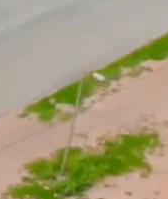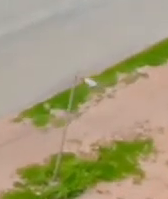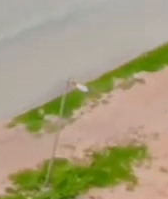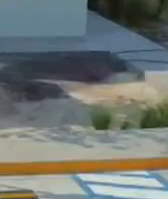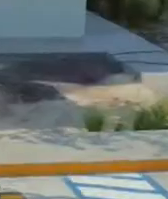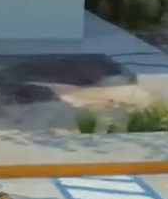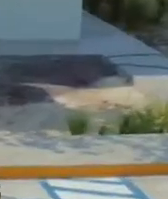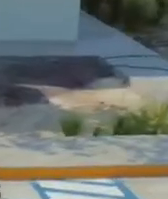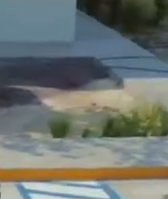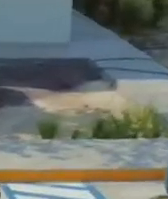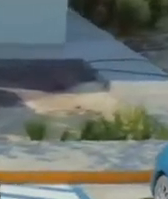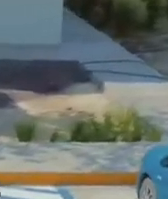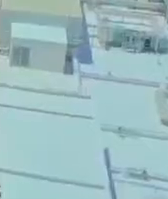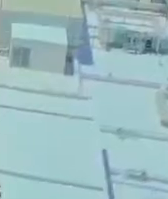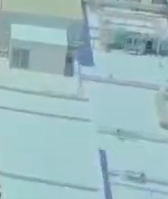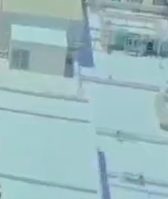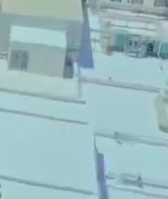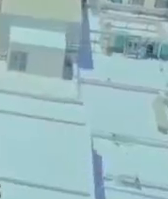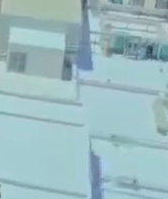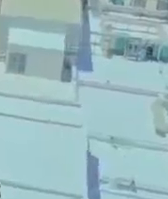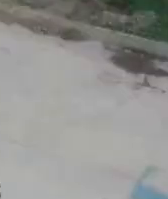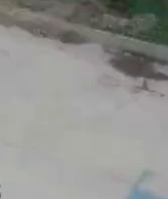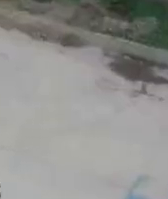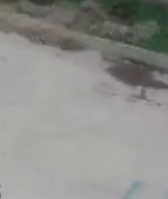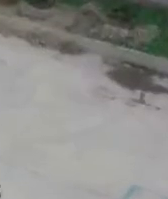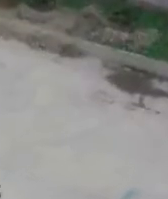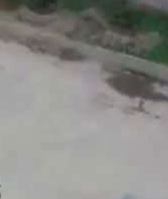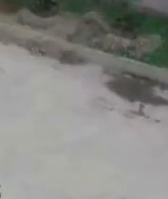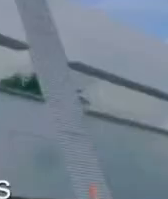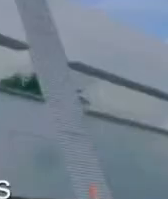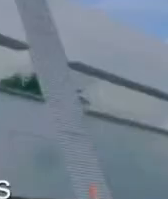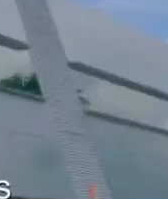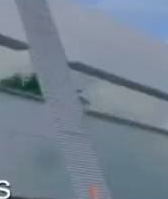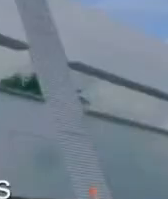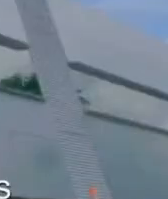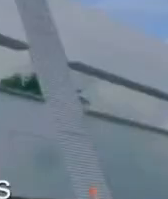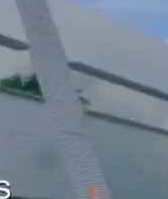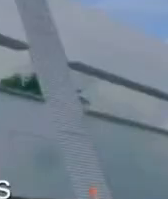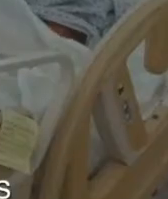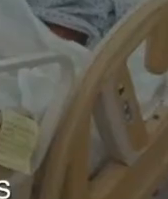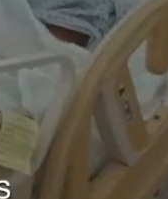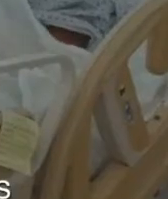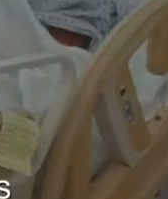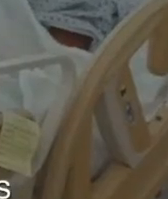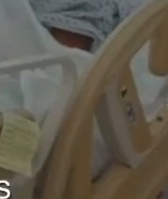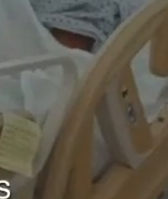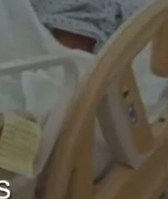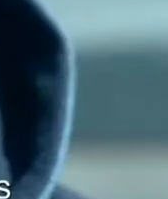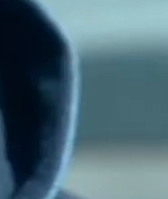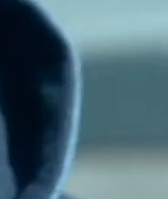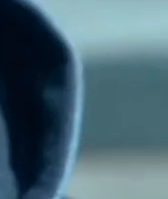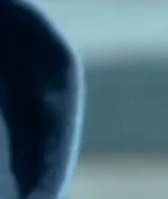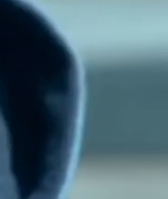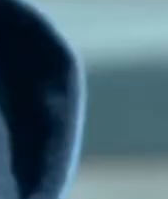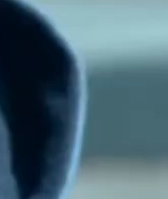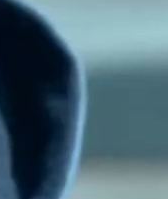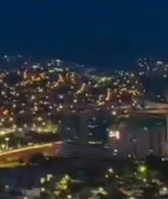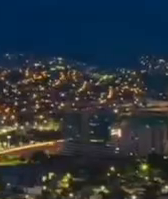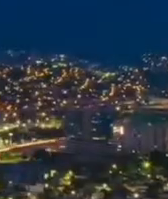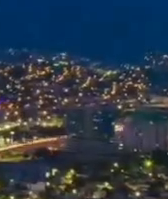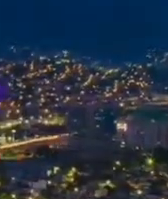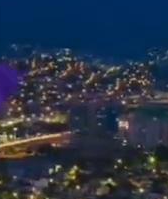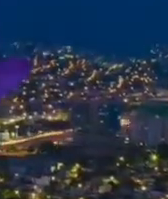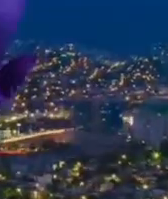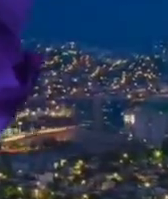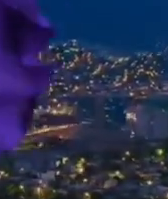de pesos, construimos y remodelamos hospitales y clínicas con albergues dignos para familiares de pacientes. Esta